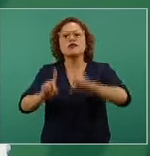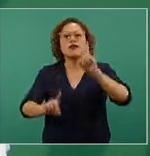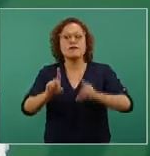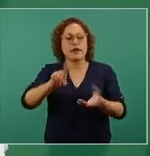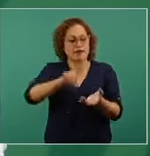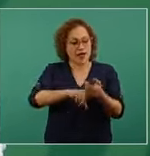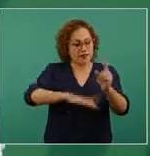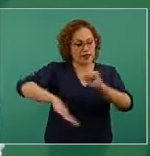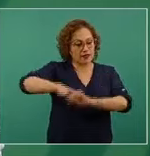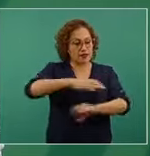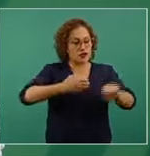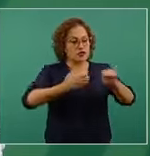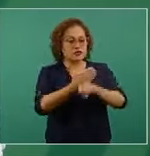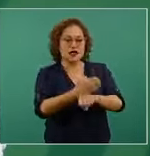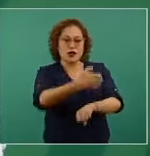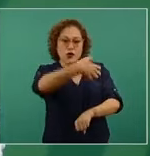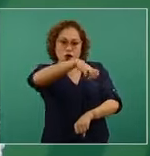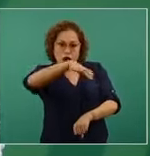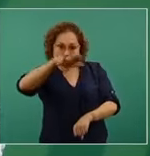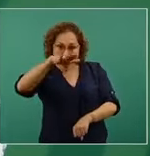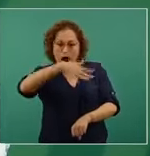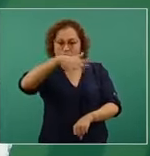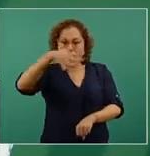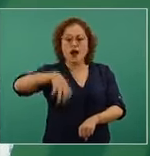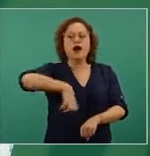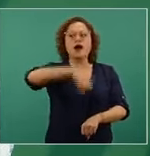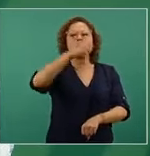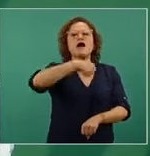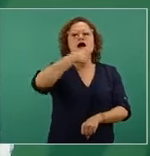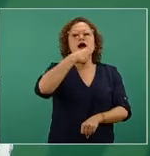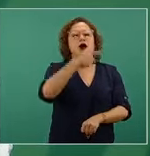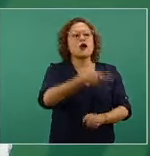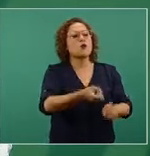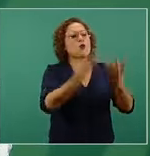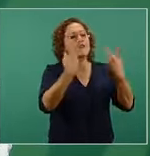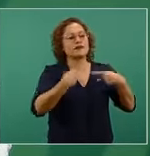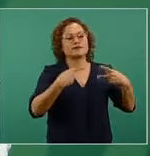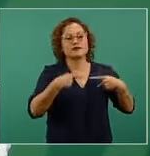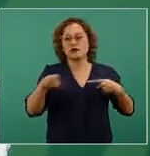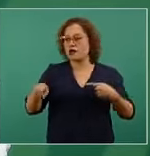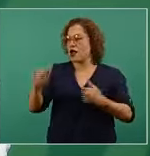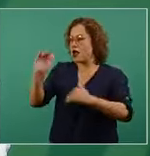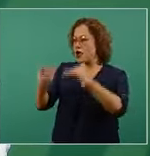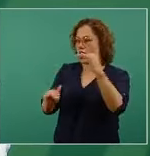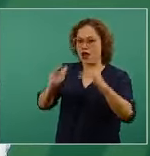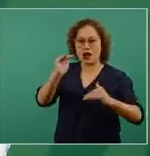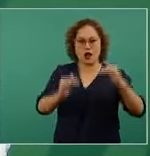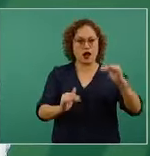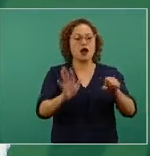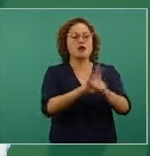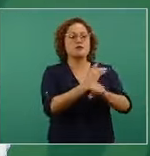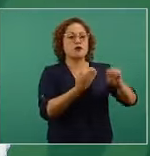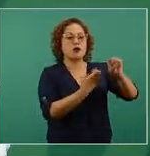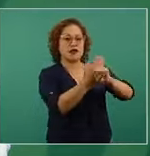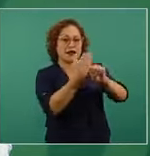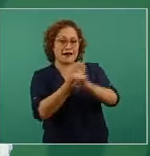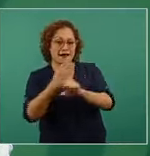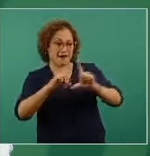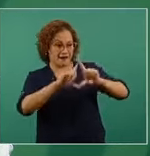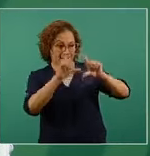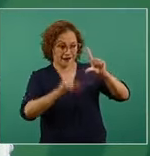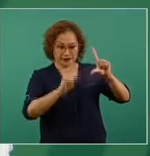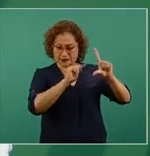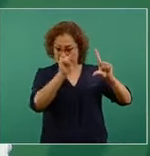también es un mosaico importante en el país porque cada entidad federativa tiene una proporción diferente de este